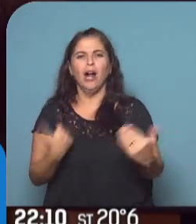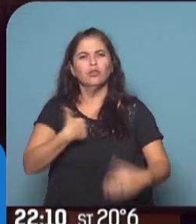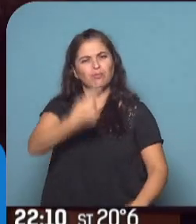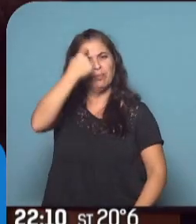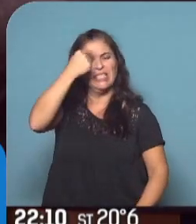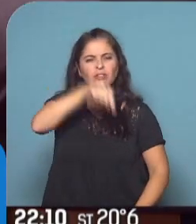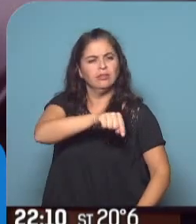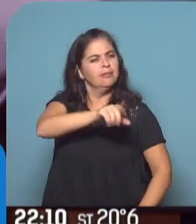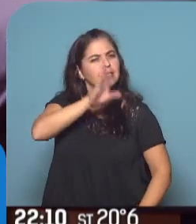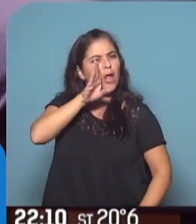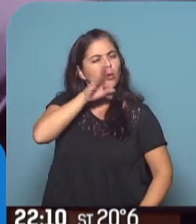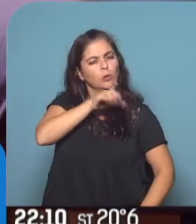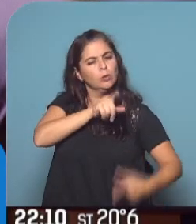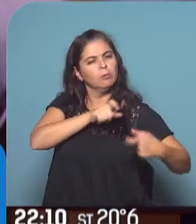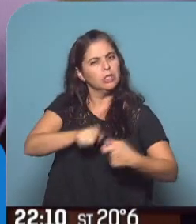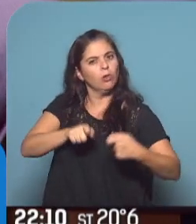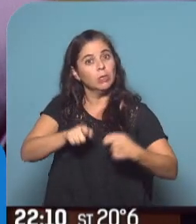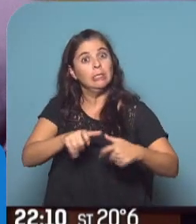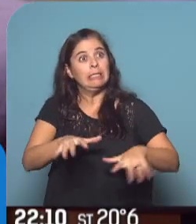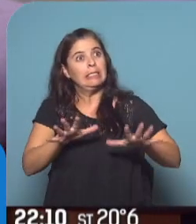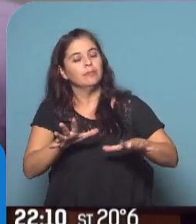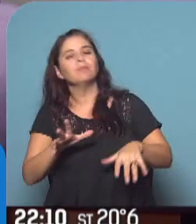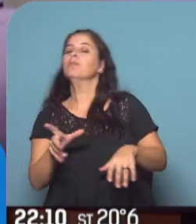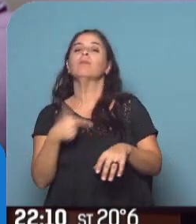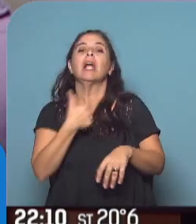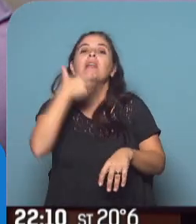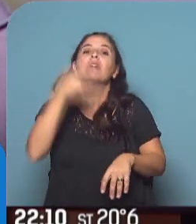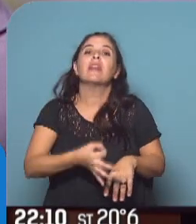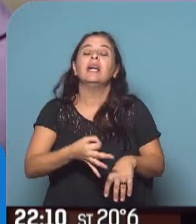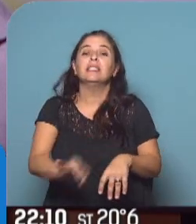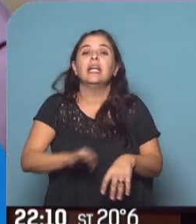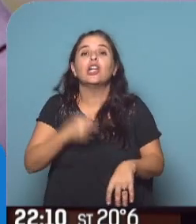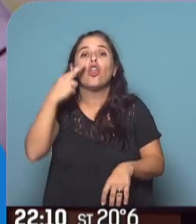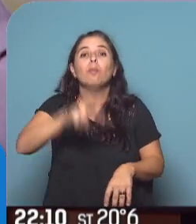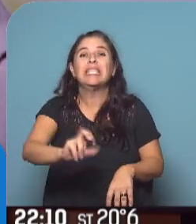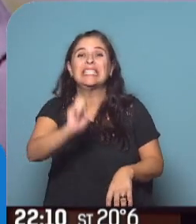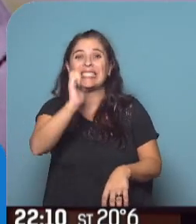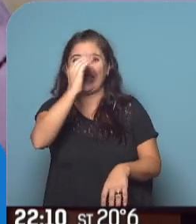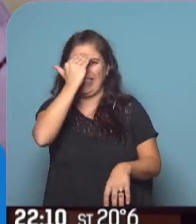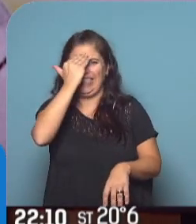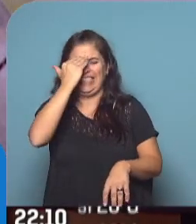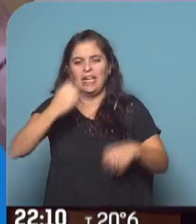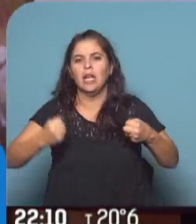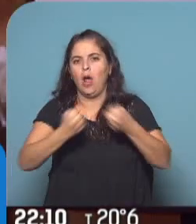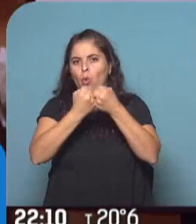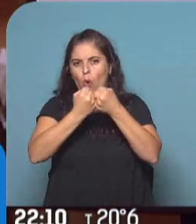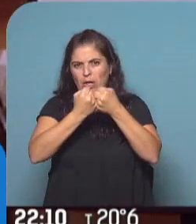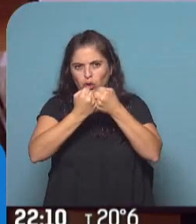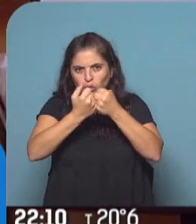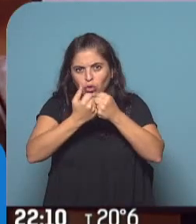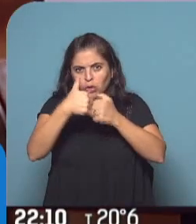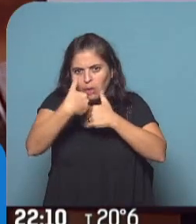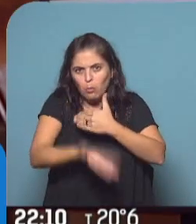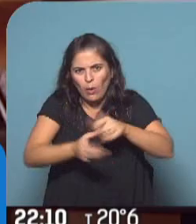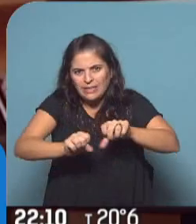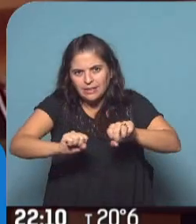que después de la ruptura del acuerdo de 2015, evidentemente ha venido en picada. Y por otro lado, un cambio de régimen, o